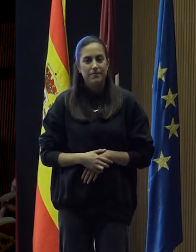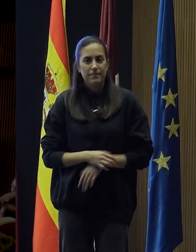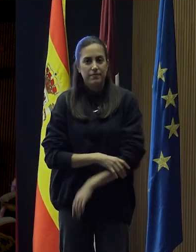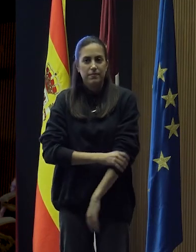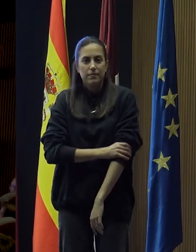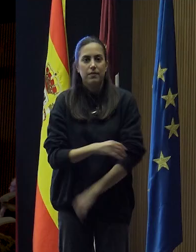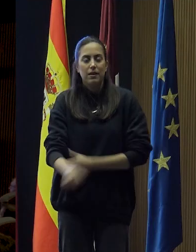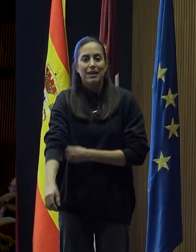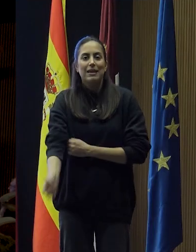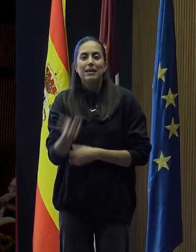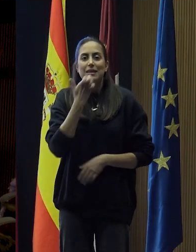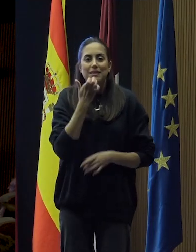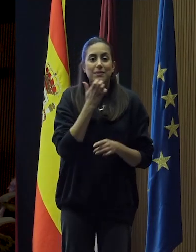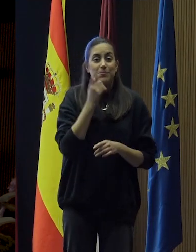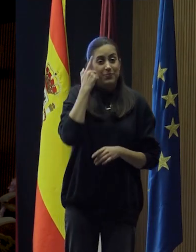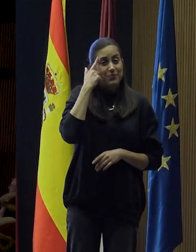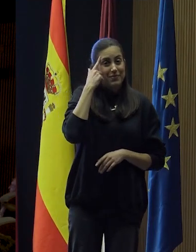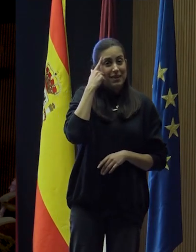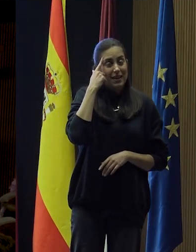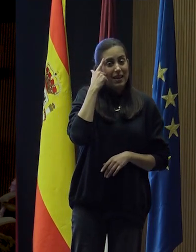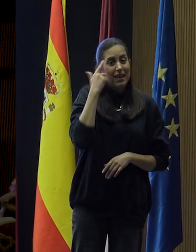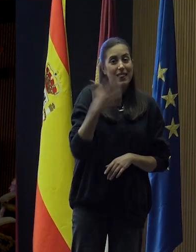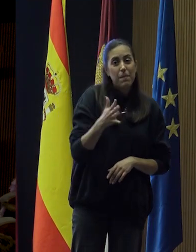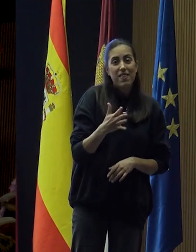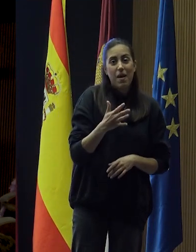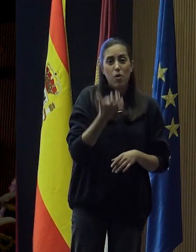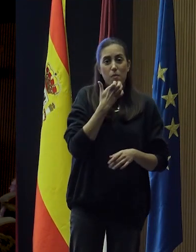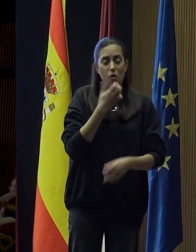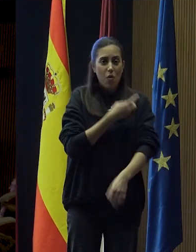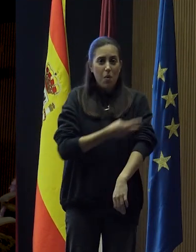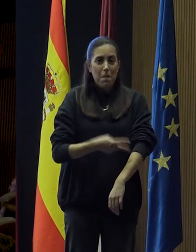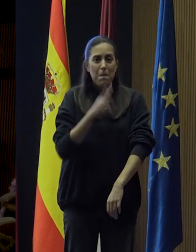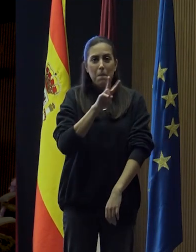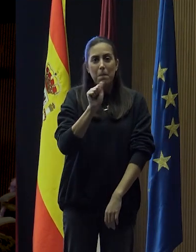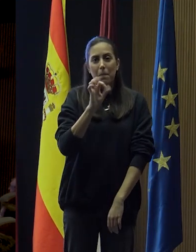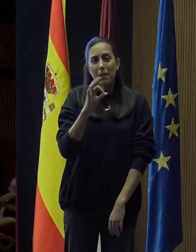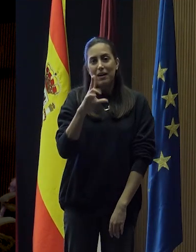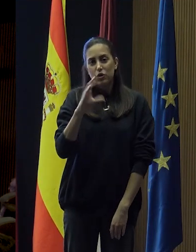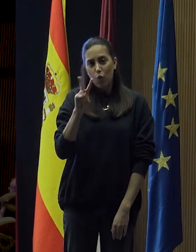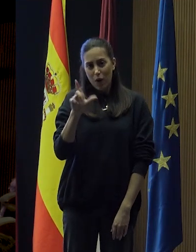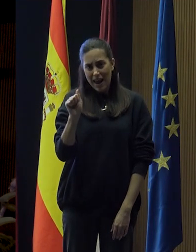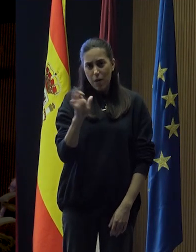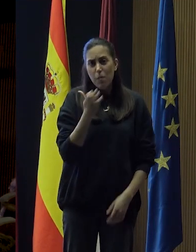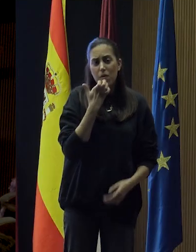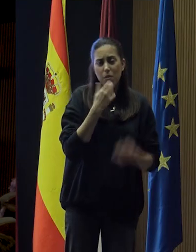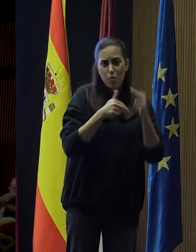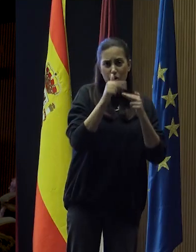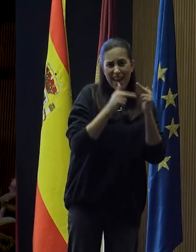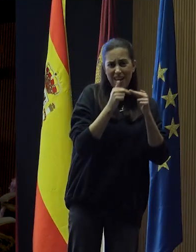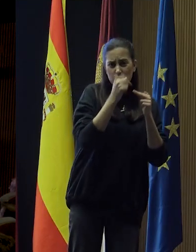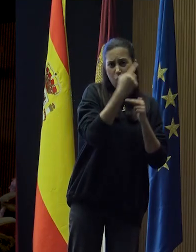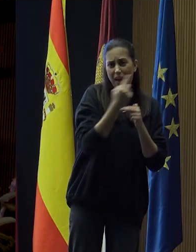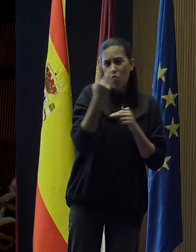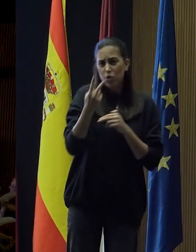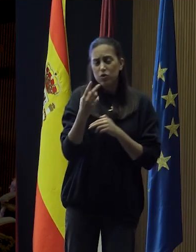¿en el caso de la demencia vascular hay también una acumulación de proteínas? Sí. Una. Dos,